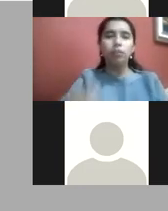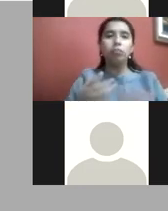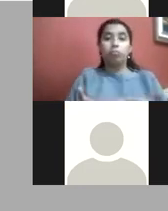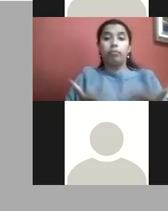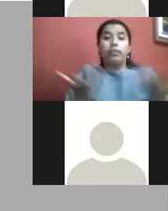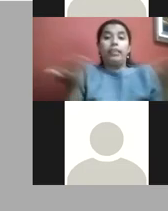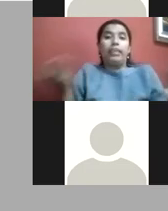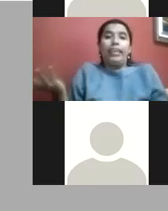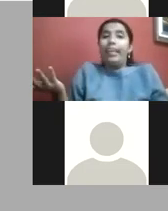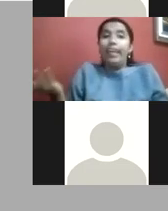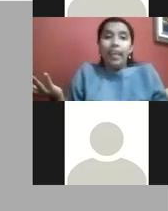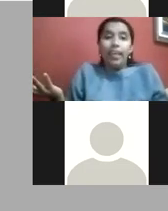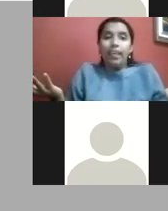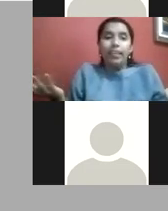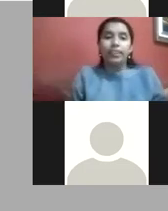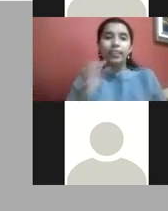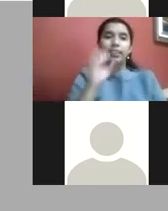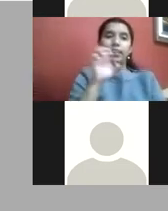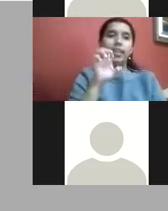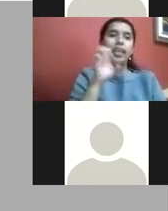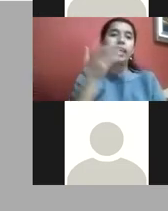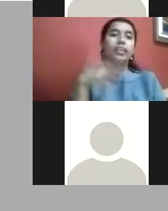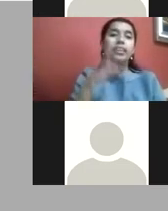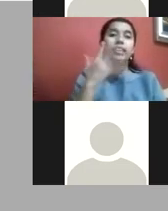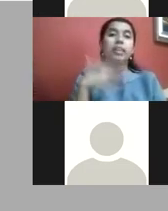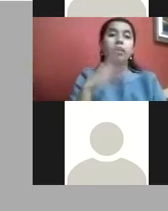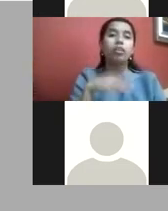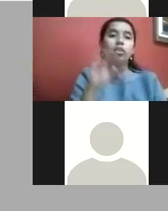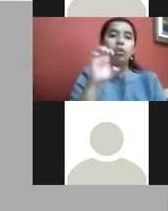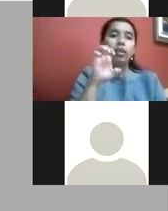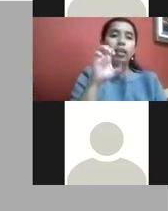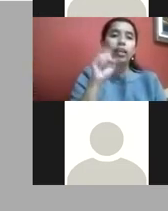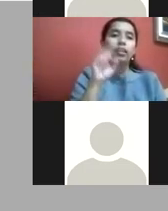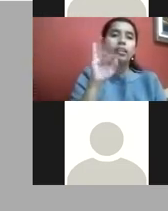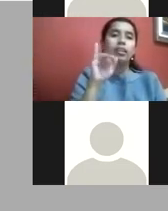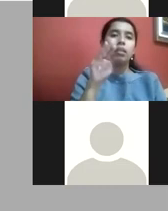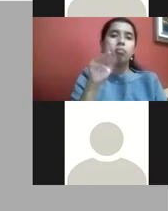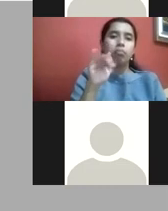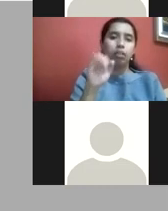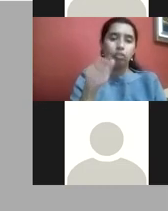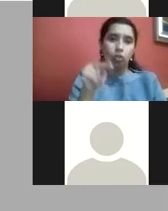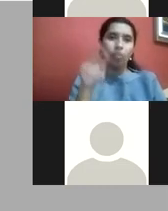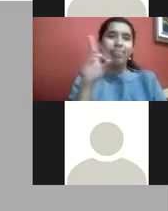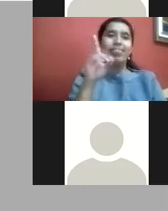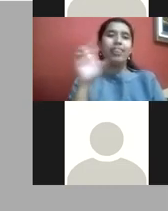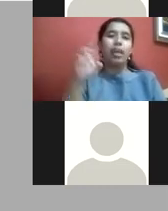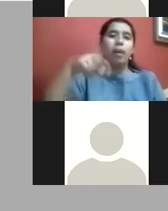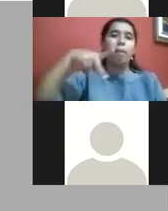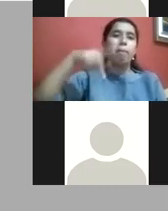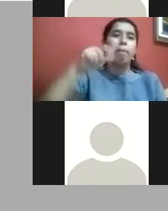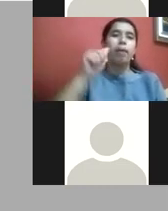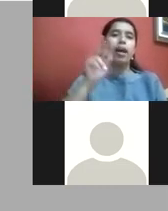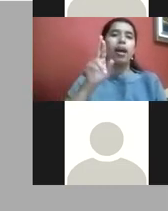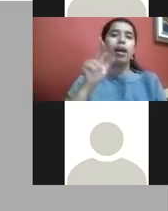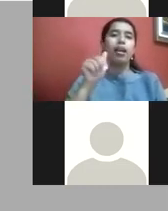parámetros. Entonces, como pueden ustedes leer, un estimador es un valor que se puede que se calcula